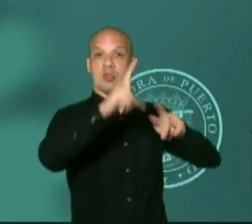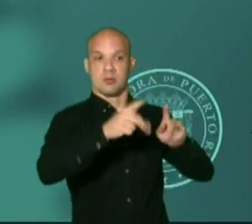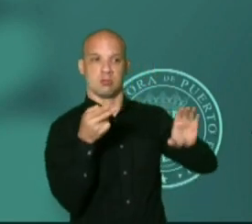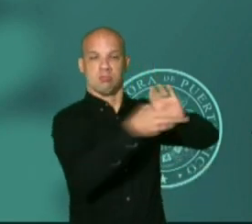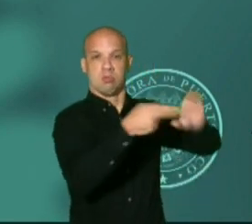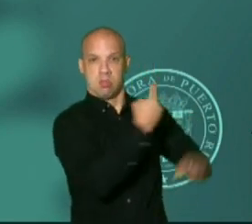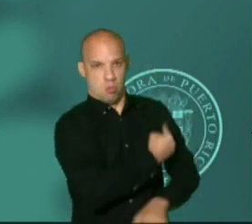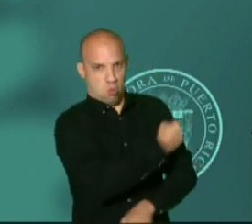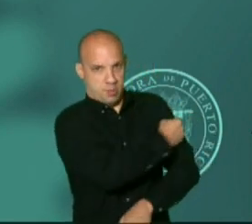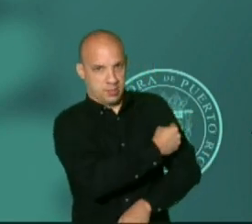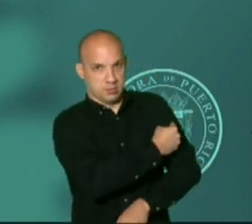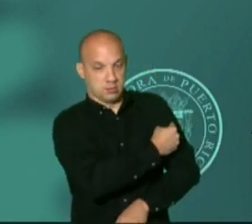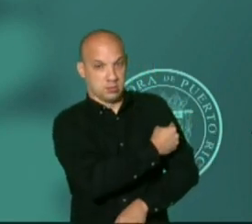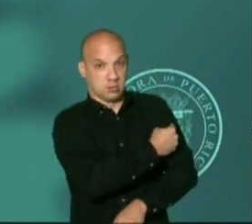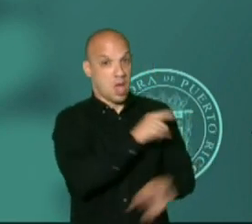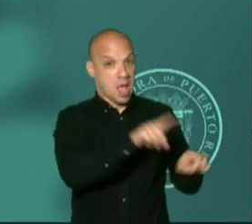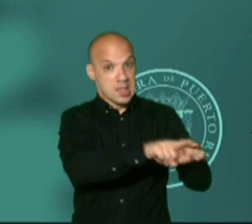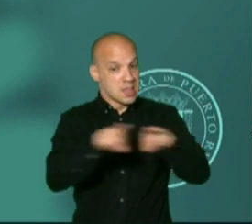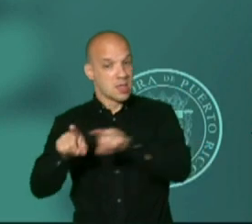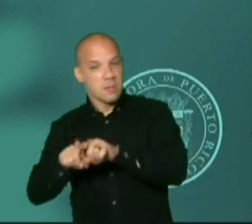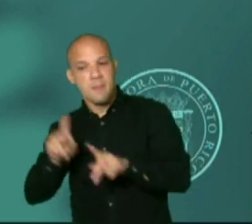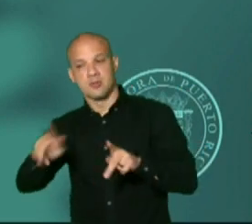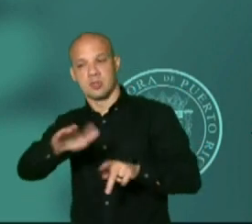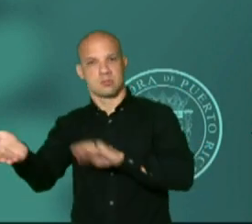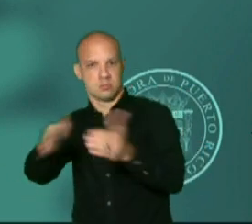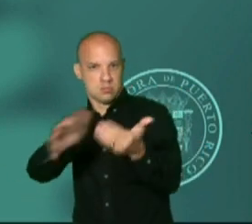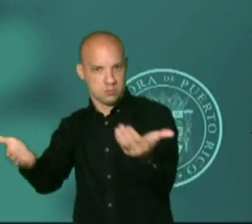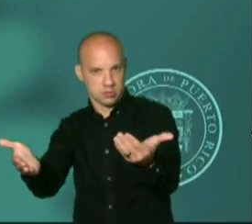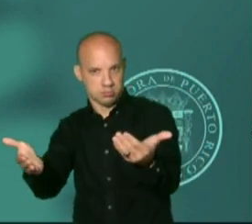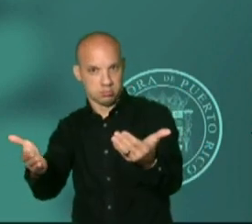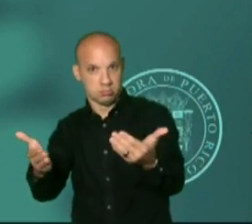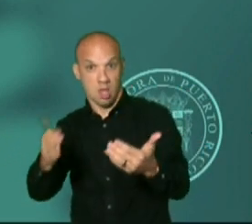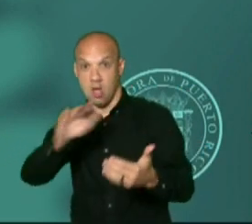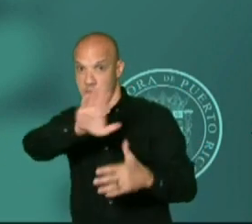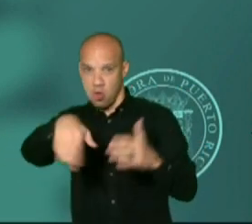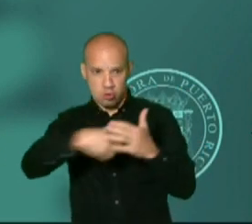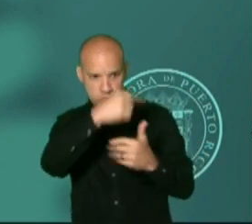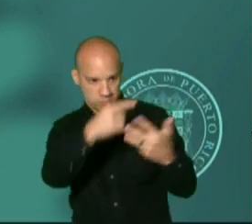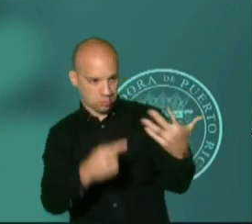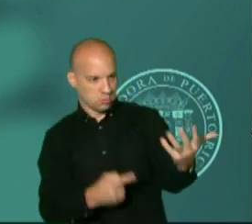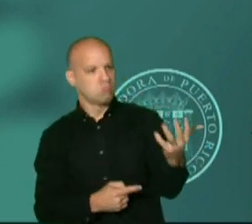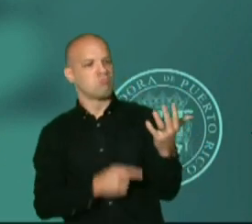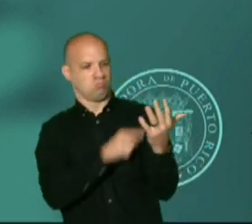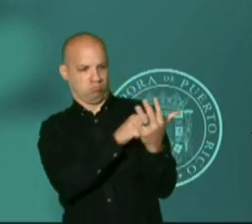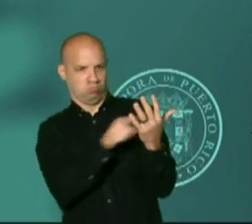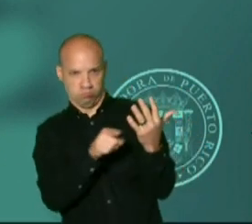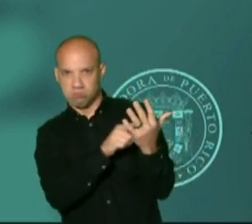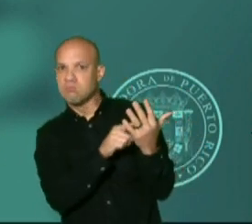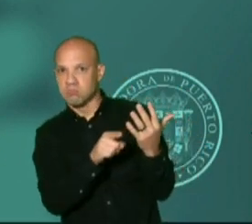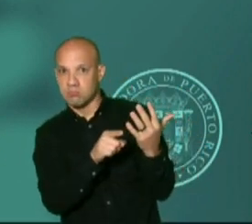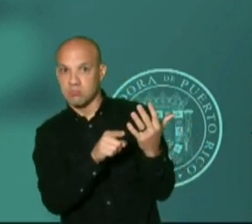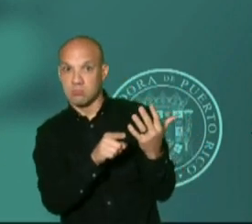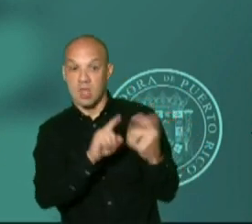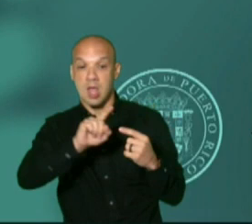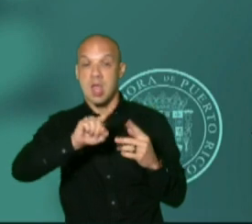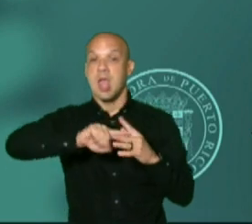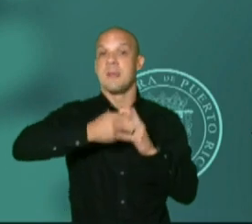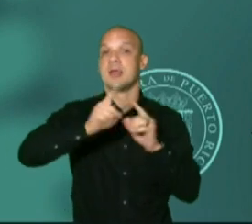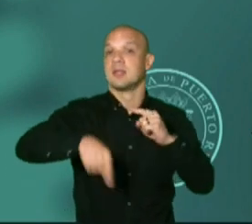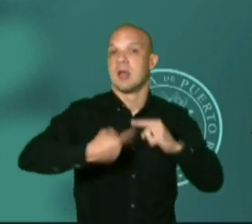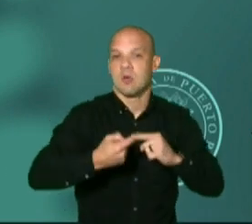del número de fallecimientos dentro de ese periodo. Son varios de los criterios a considerar. La orden estará vigente desde